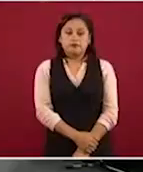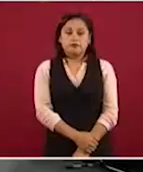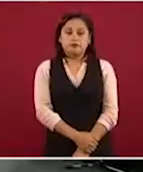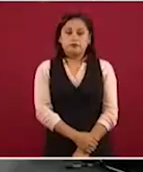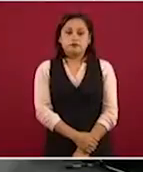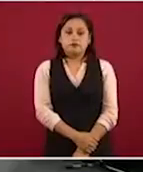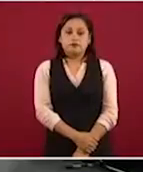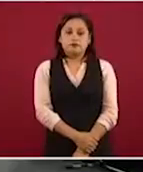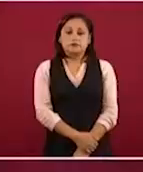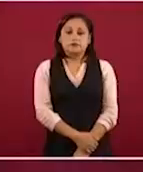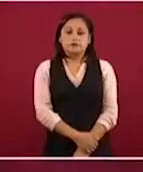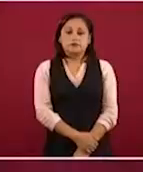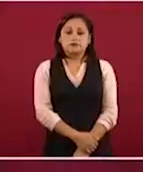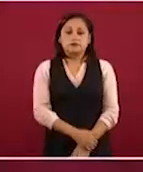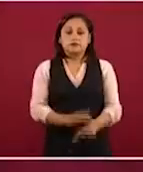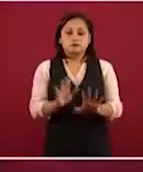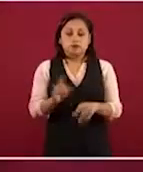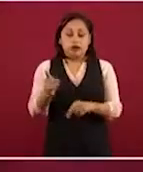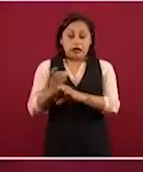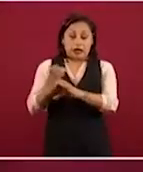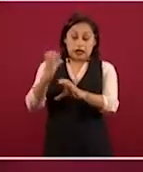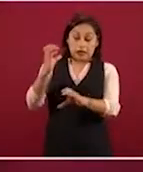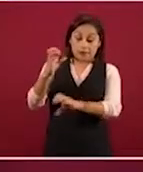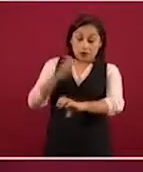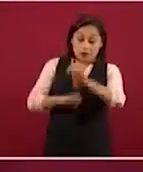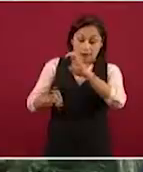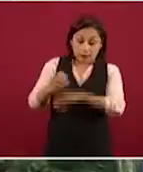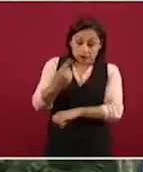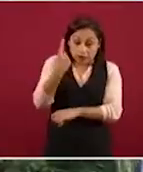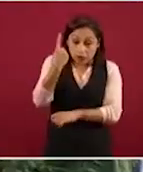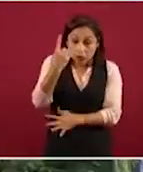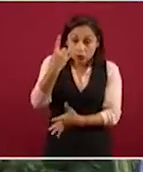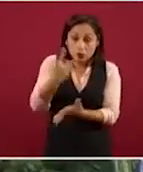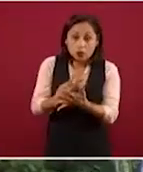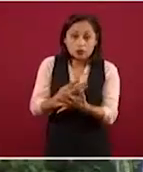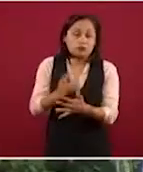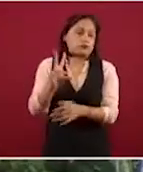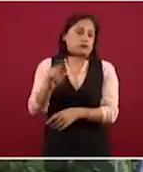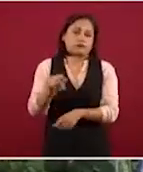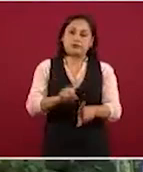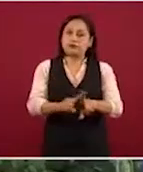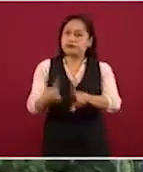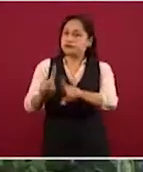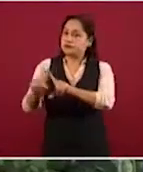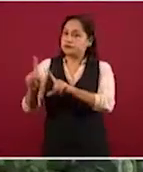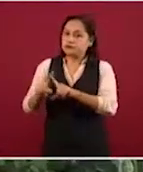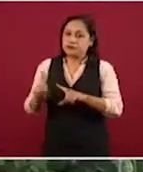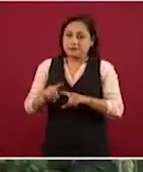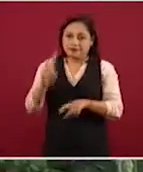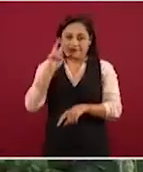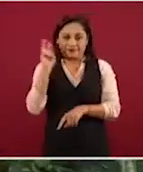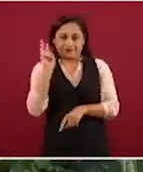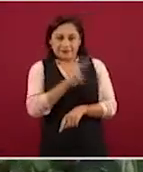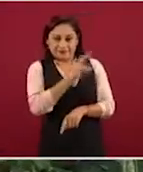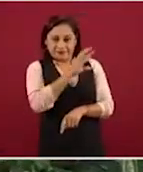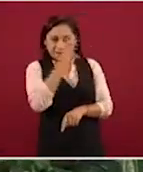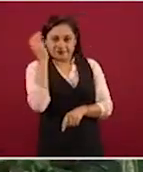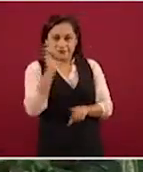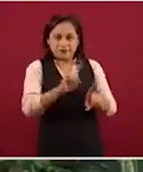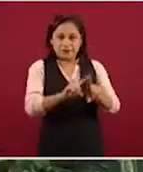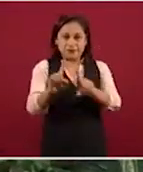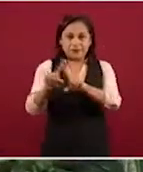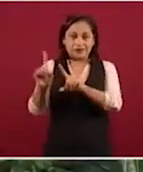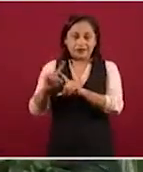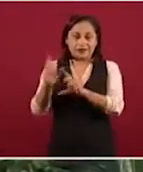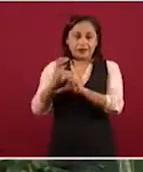No es nada más una empresa de autobuses, son de diferentes. Ustedes lo pueden notar que no es